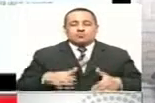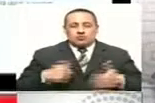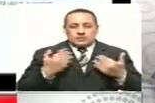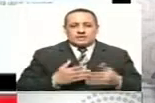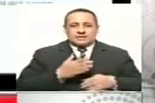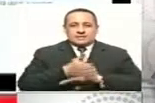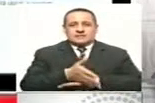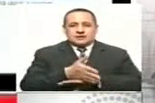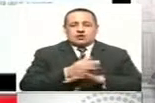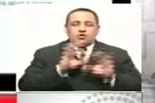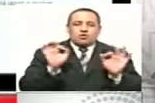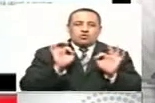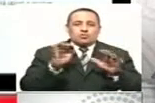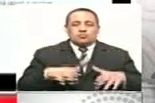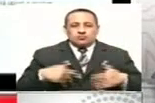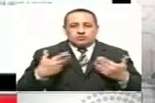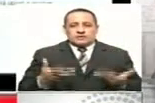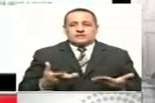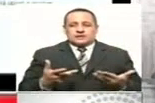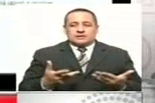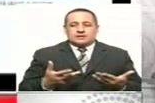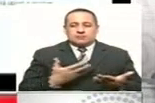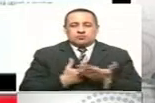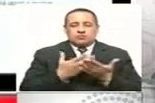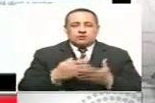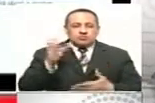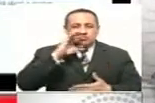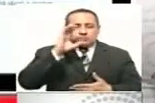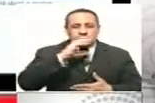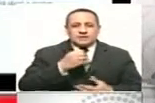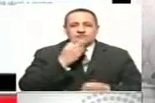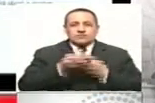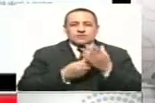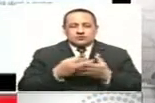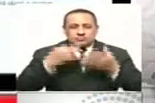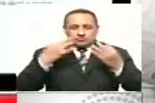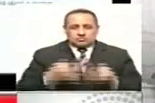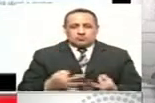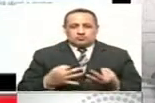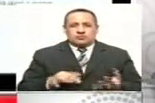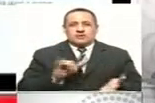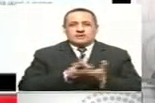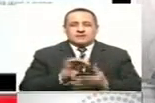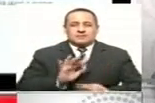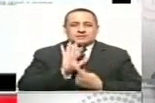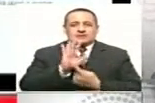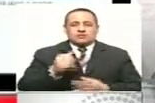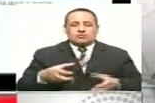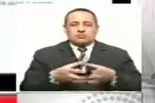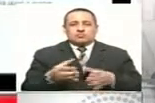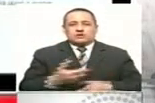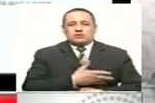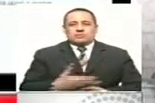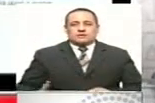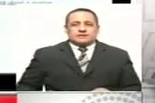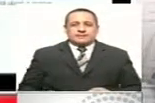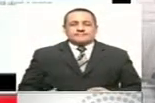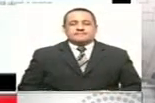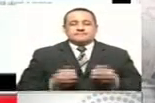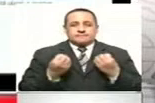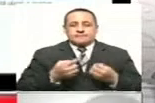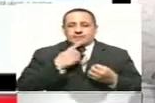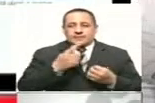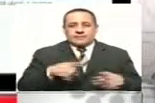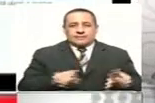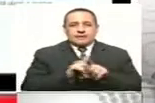ingresar y pueda encontrar datos concretos producidos por entidades públicas, ¿no? Entonces eso es